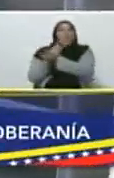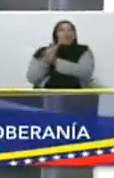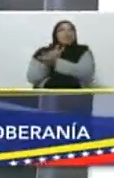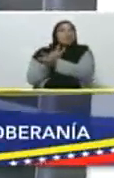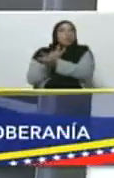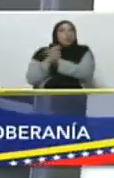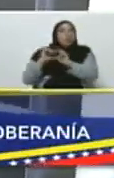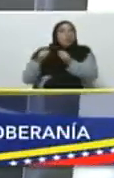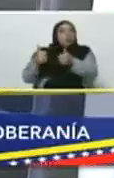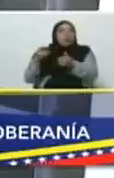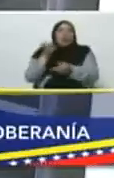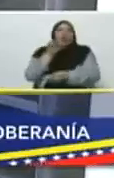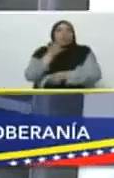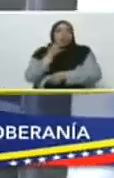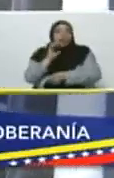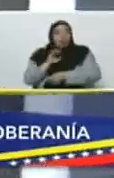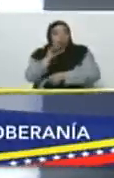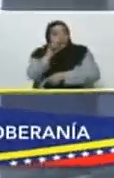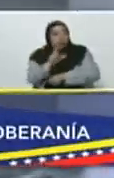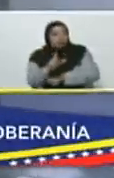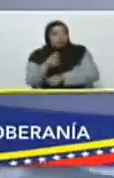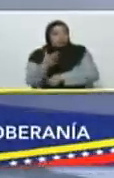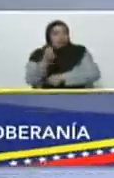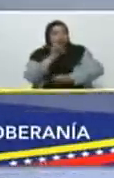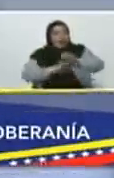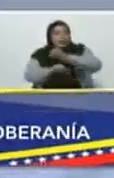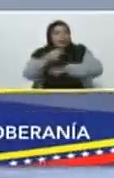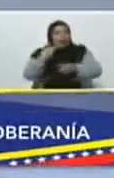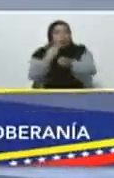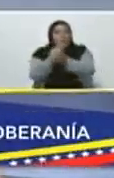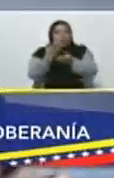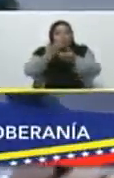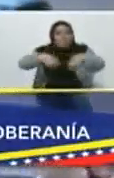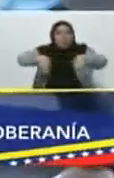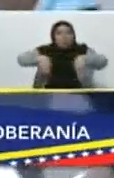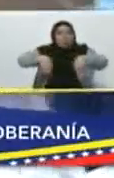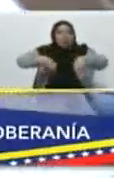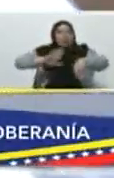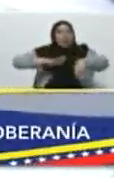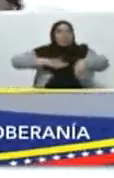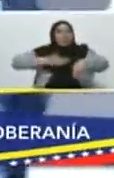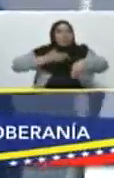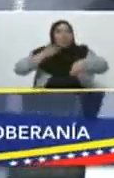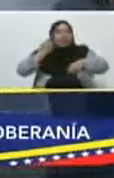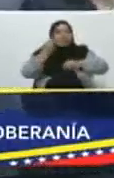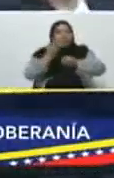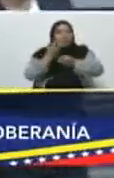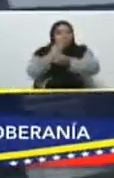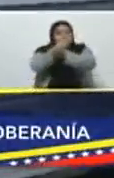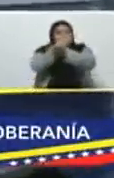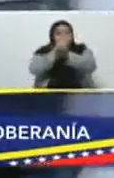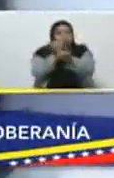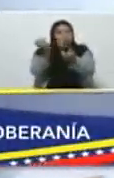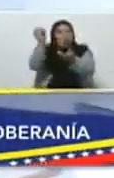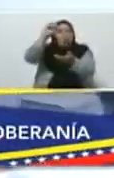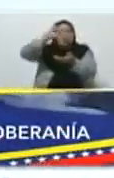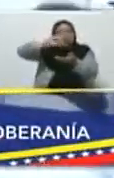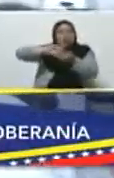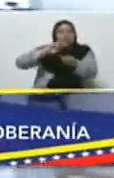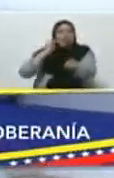la célula madre de la cadera, usted va a venir y va a ver esto acá. Correcto. Es lo que la